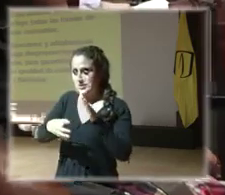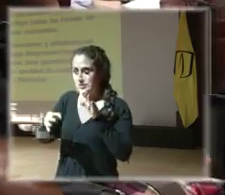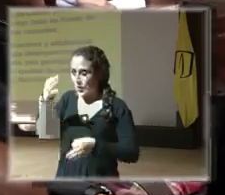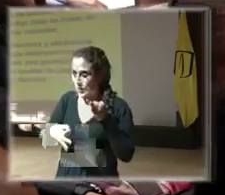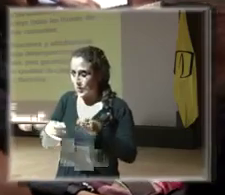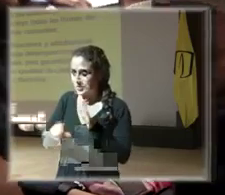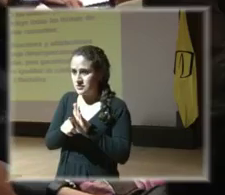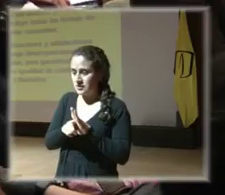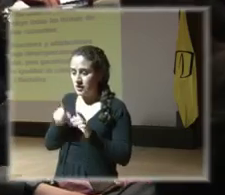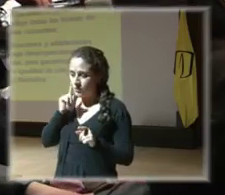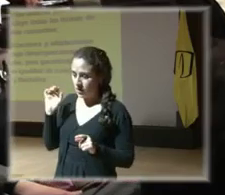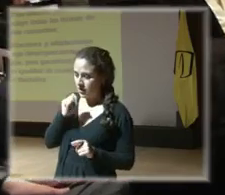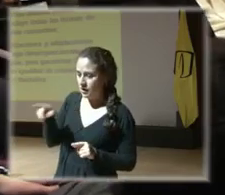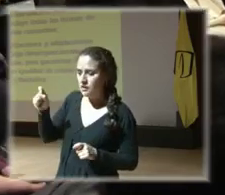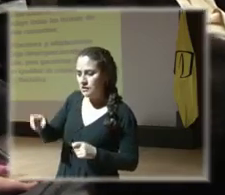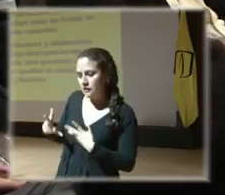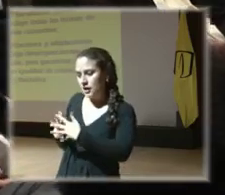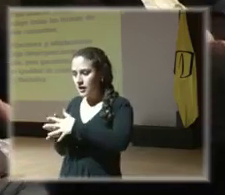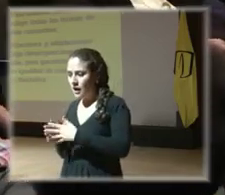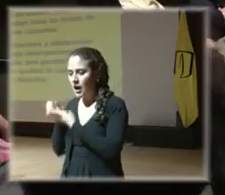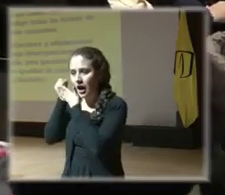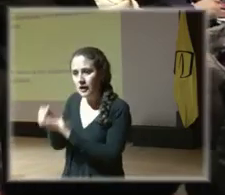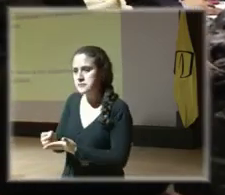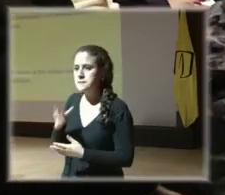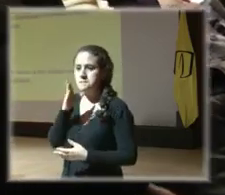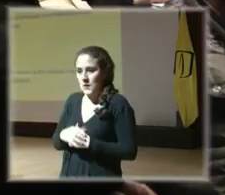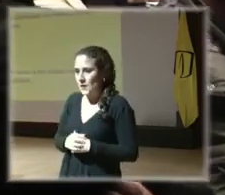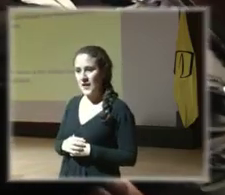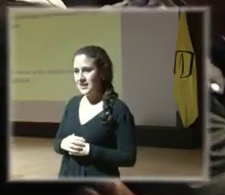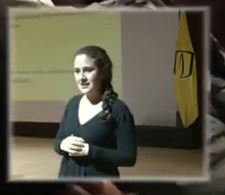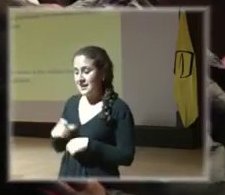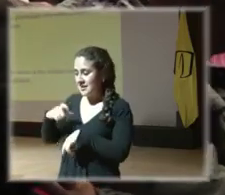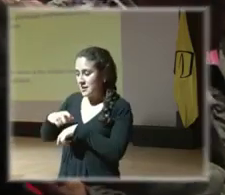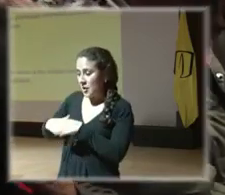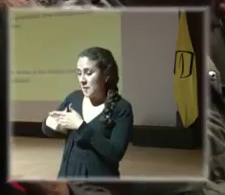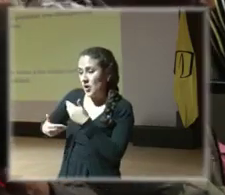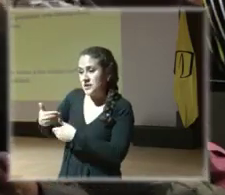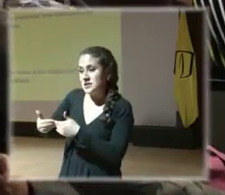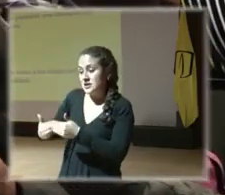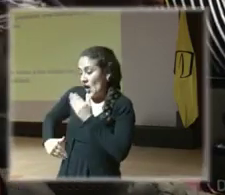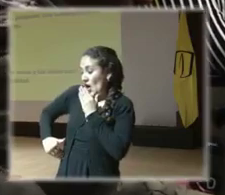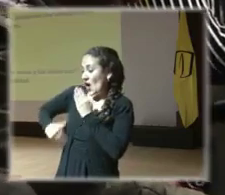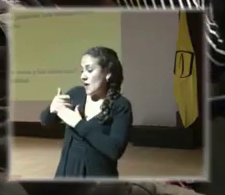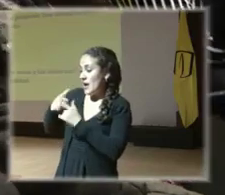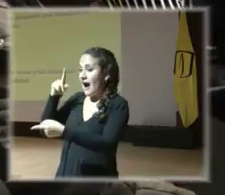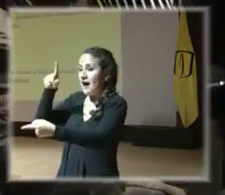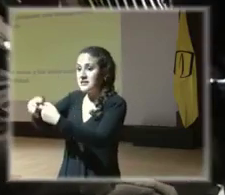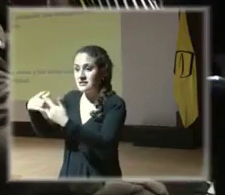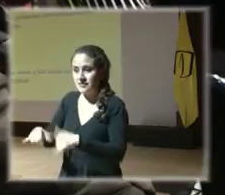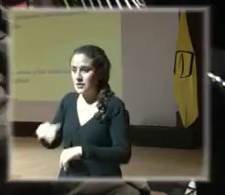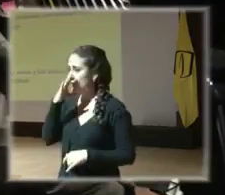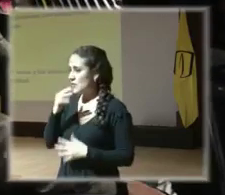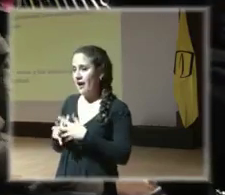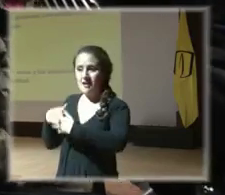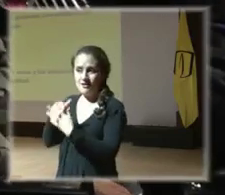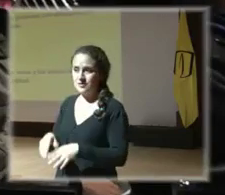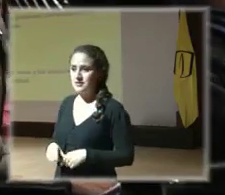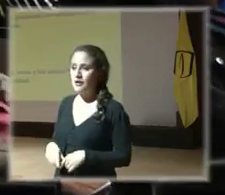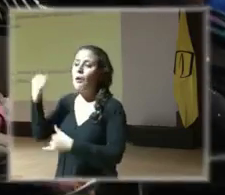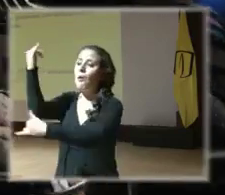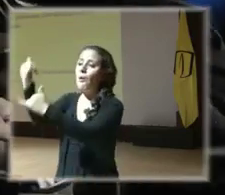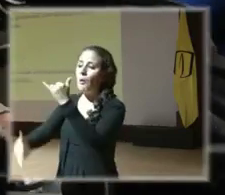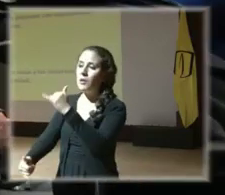hay una consideración de cuáles son los ajustes que deben hacerse durante todo el proceso penal y desde el comienzo, no al final cuando ya